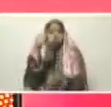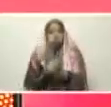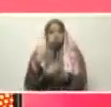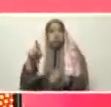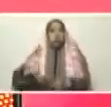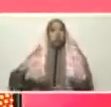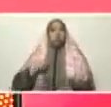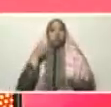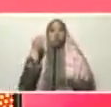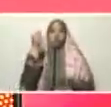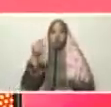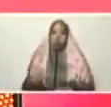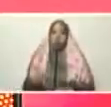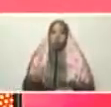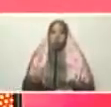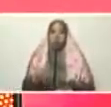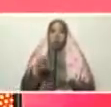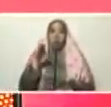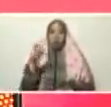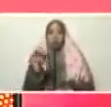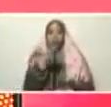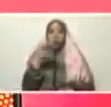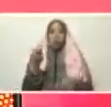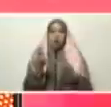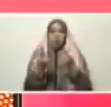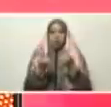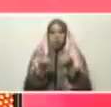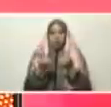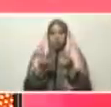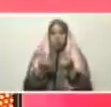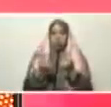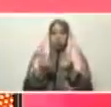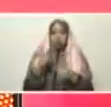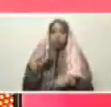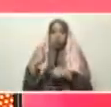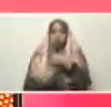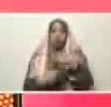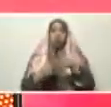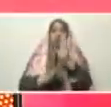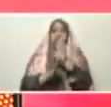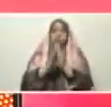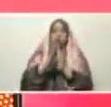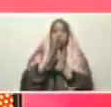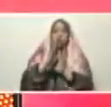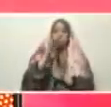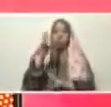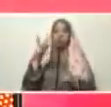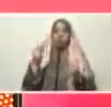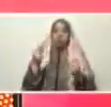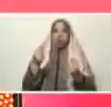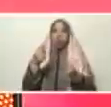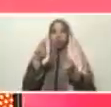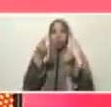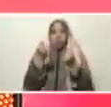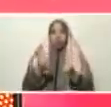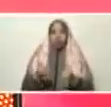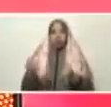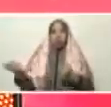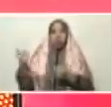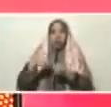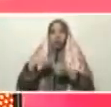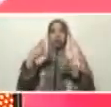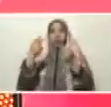luego avanzar en la recuperación económica la generación de riqueza para avanzar en la recuperación del ingreso